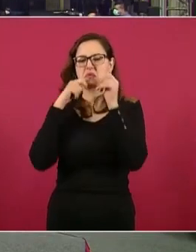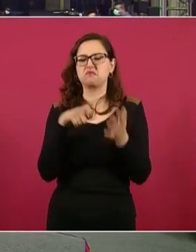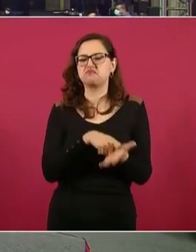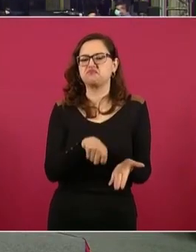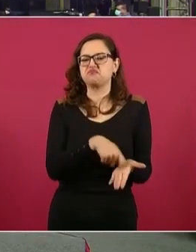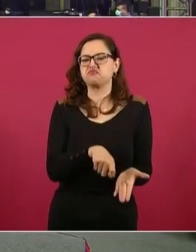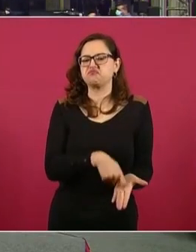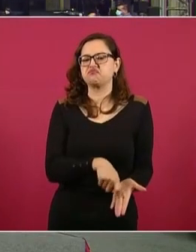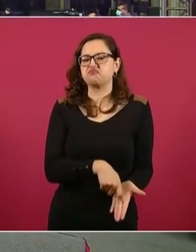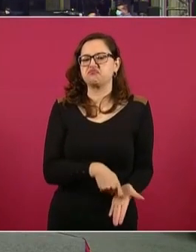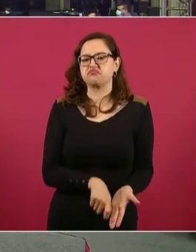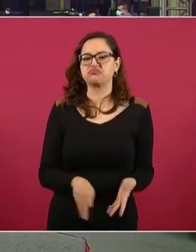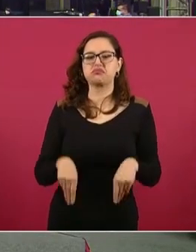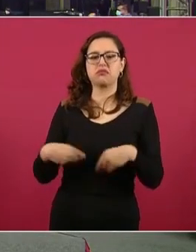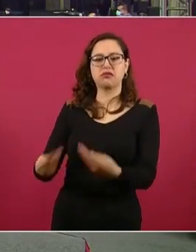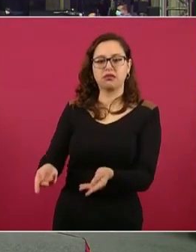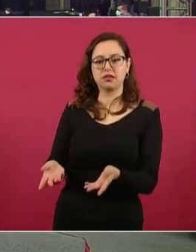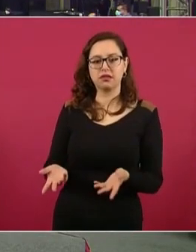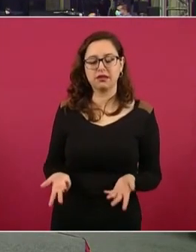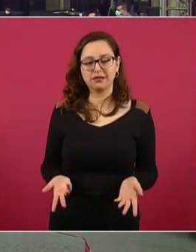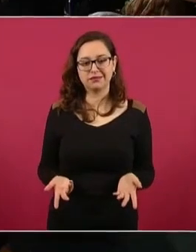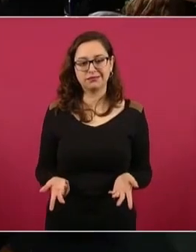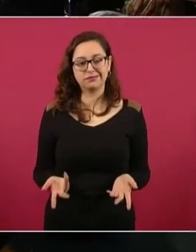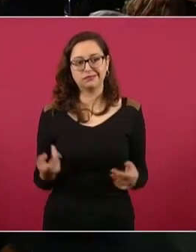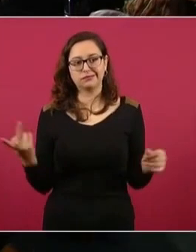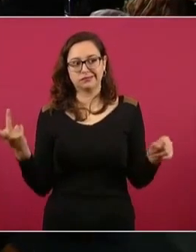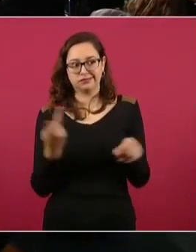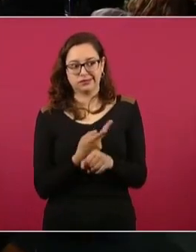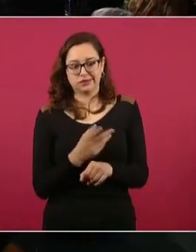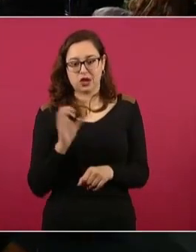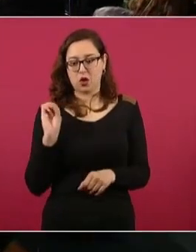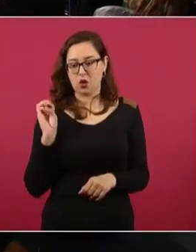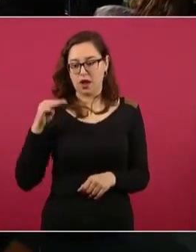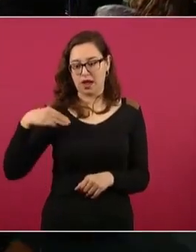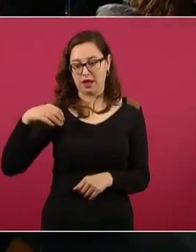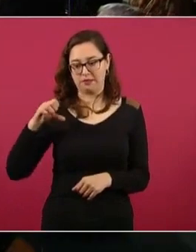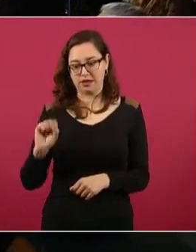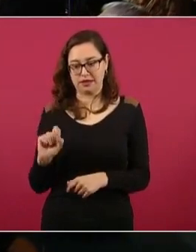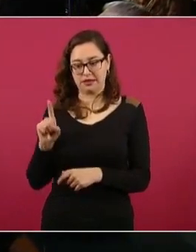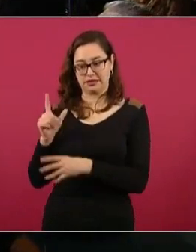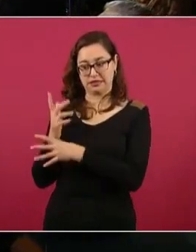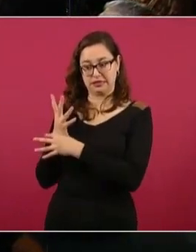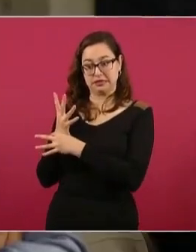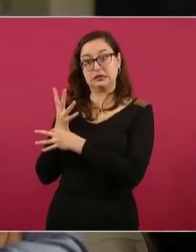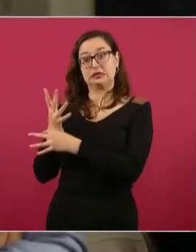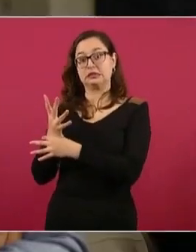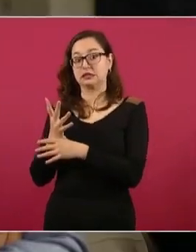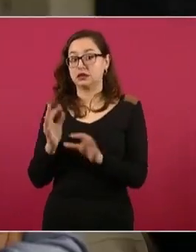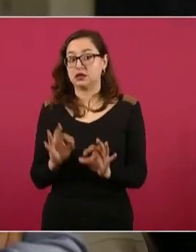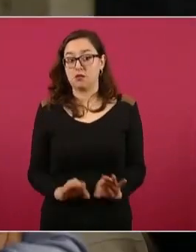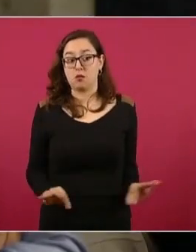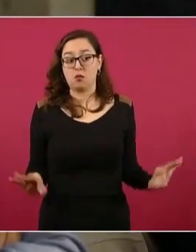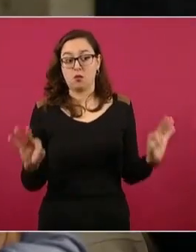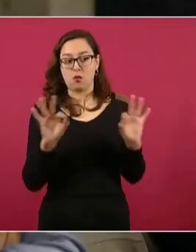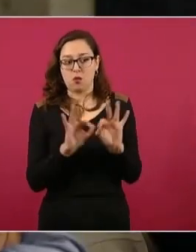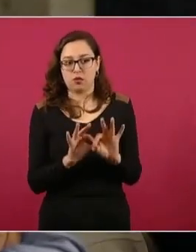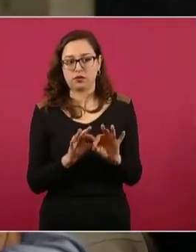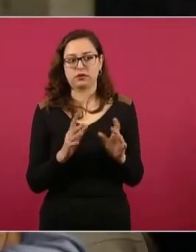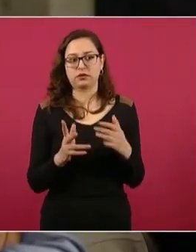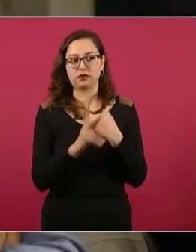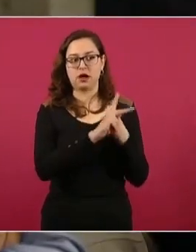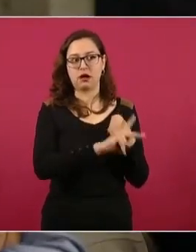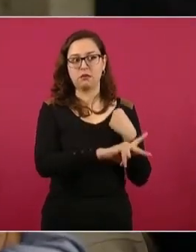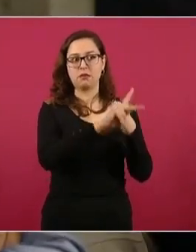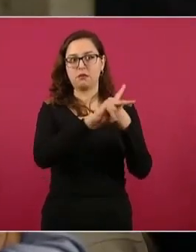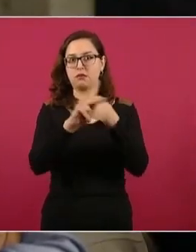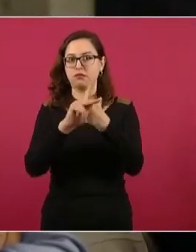La Organización Mundial de la Salud hace un especial énfasis en reconocer y urgir a los médicos de todas las naciones